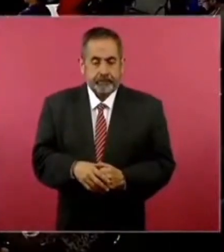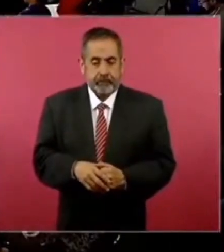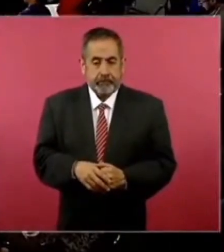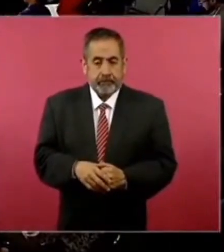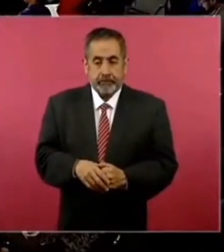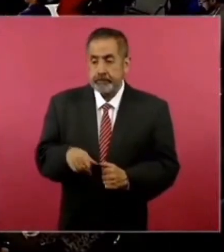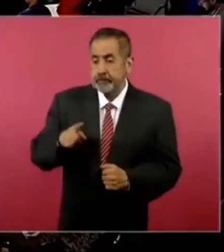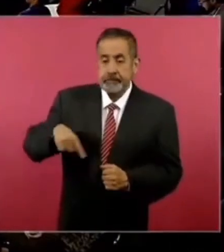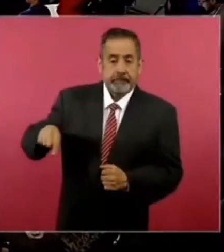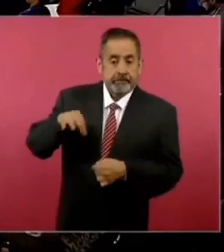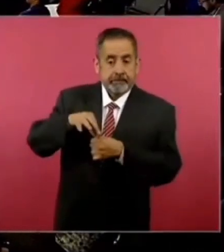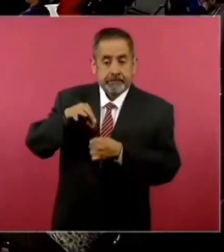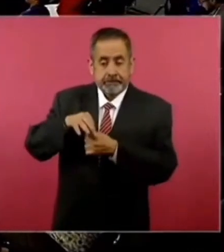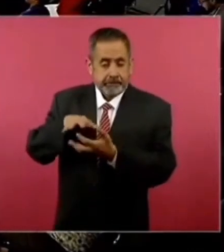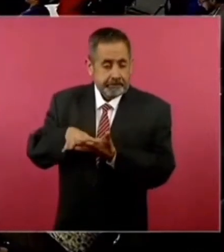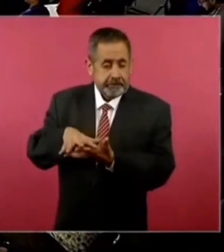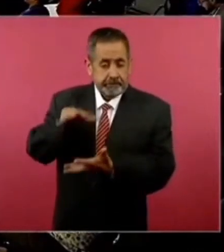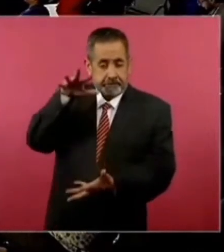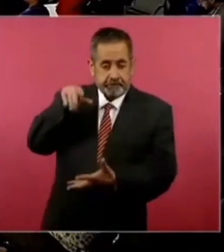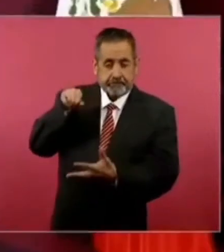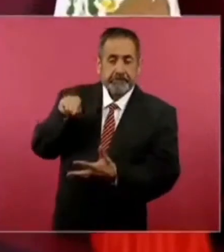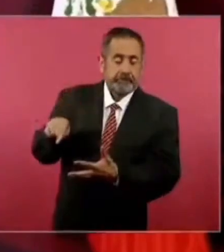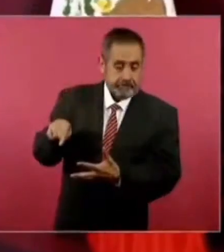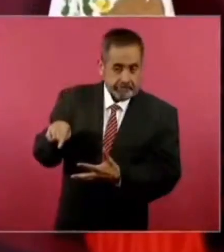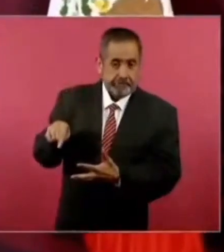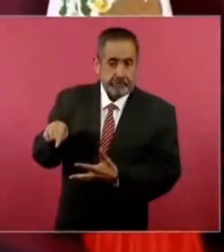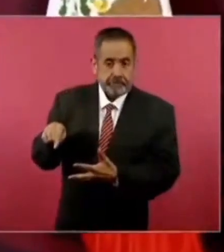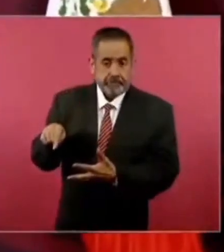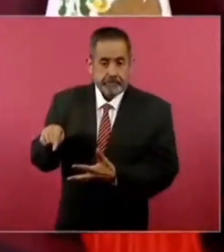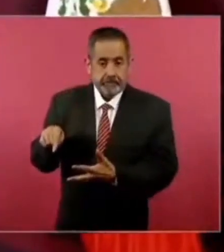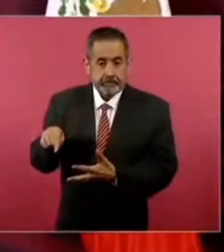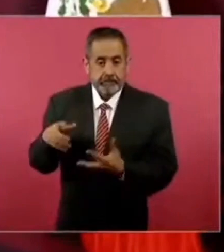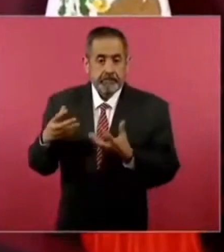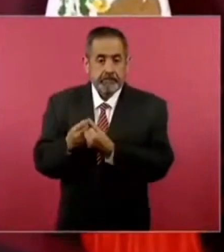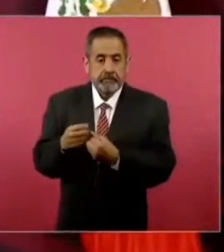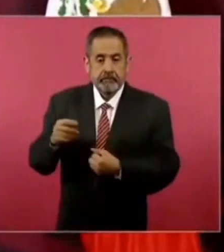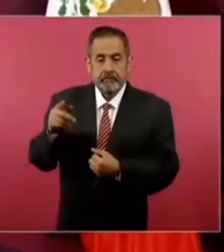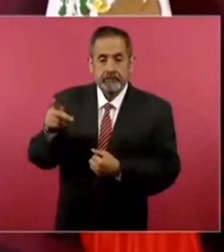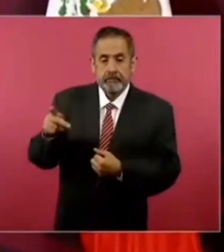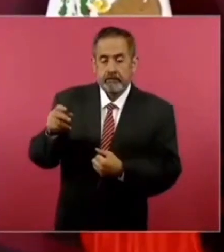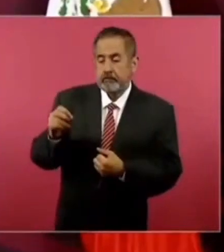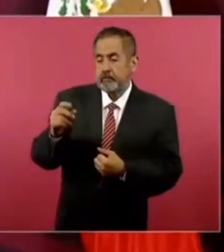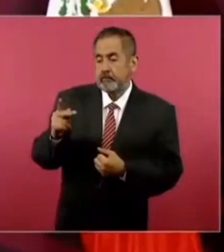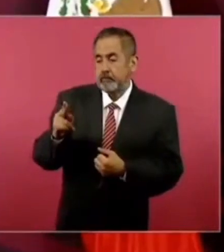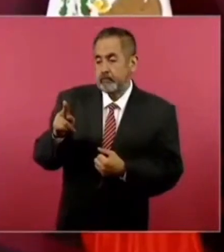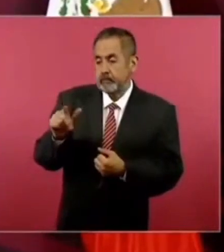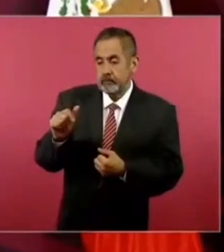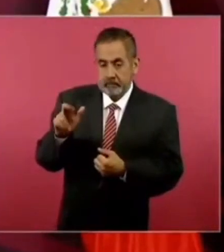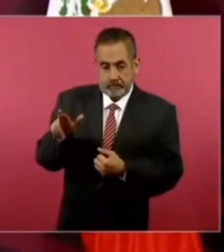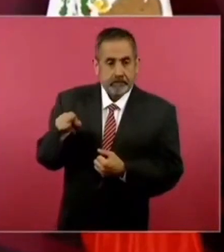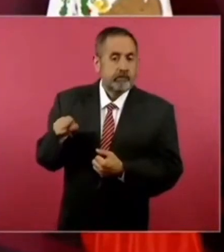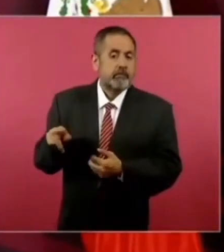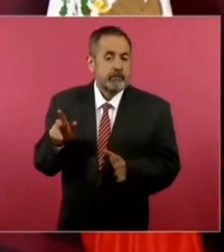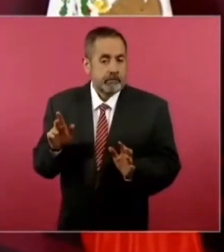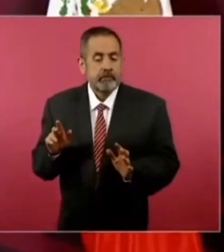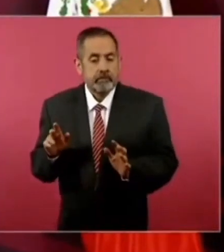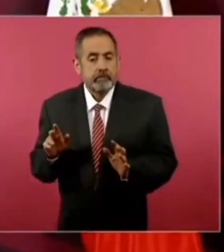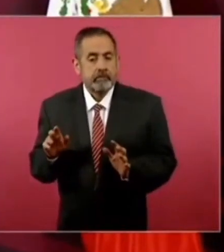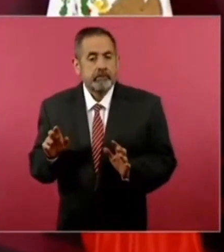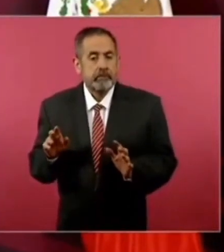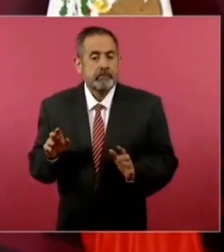el que tiene más votos fijo del Partido Popular no